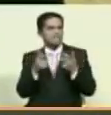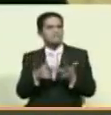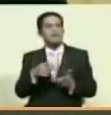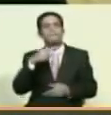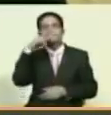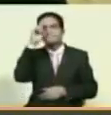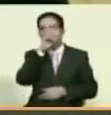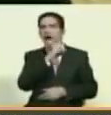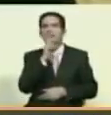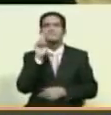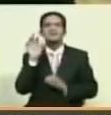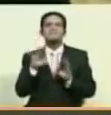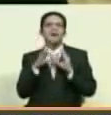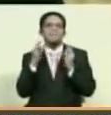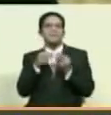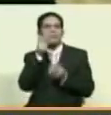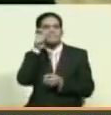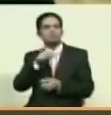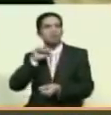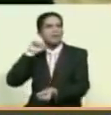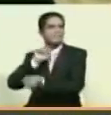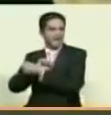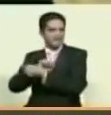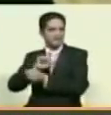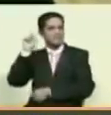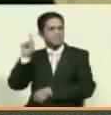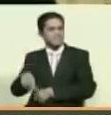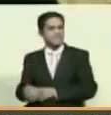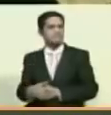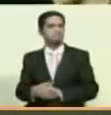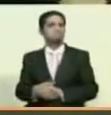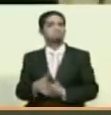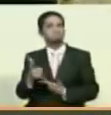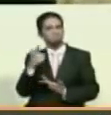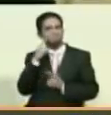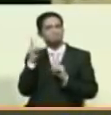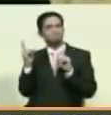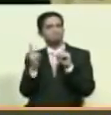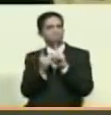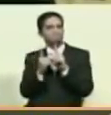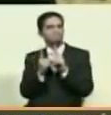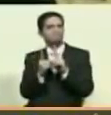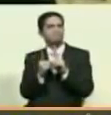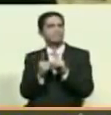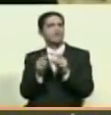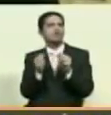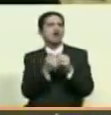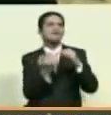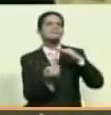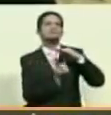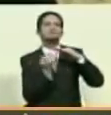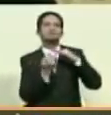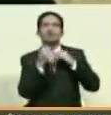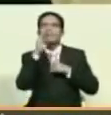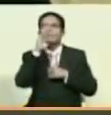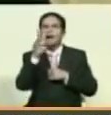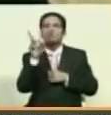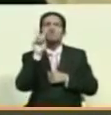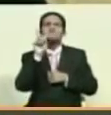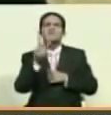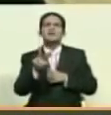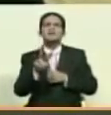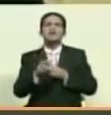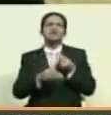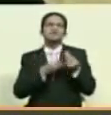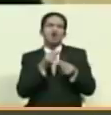padres familiares, los detenidos por la violencia también. Y tuvo la oportunidad de hablar con nuestras instituciones financieras y ver el impacto de